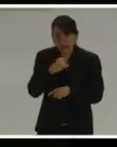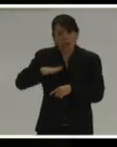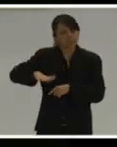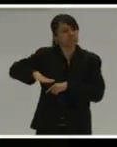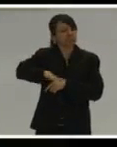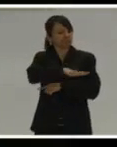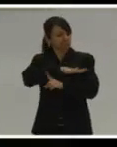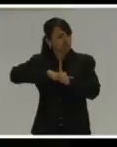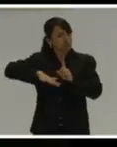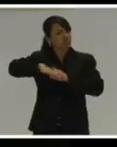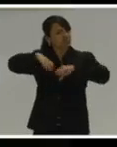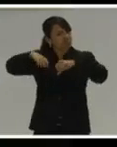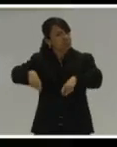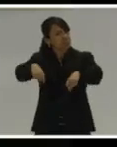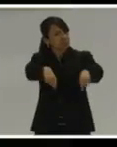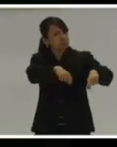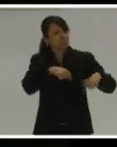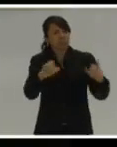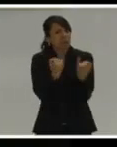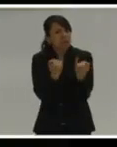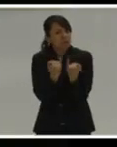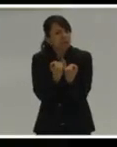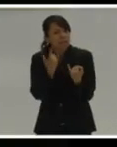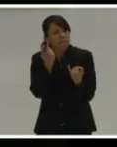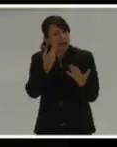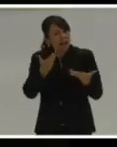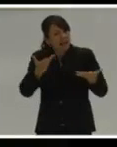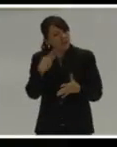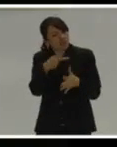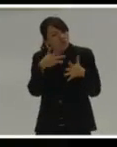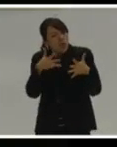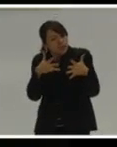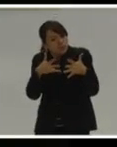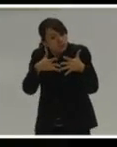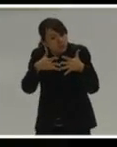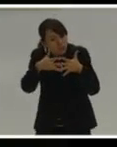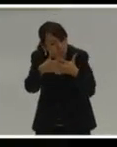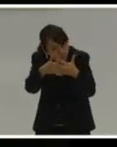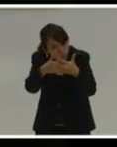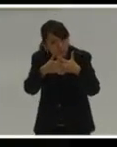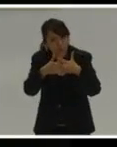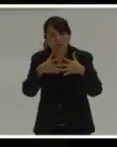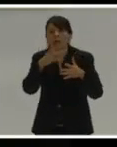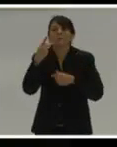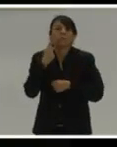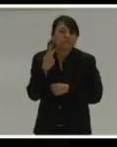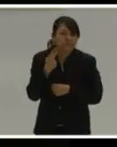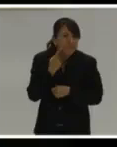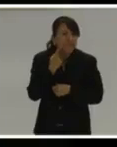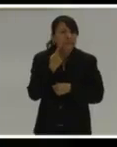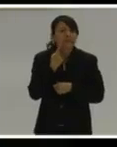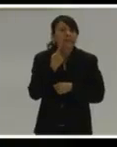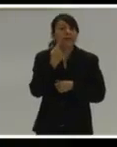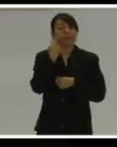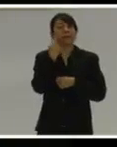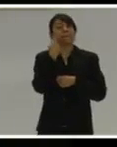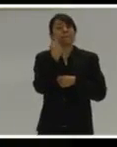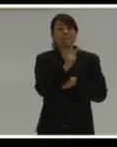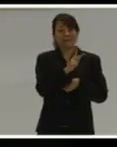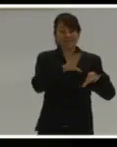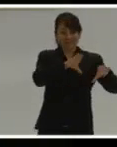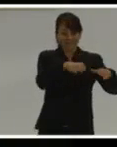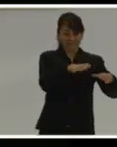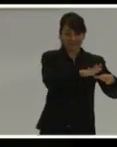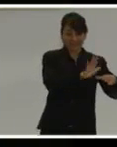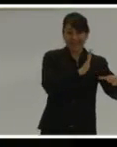jurídicas, que son parte de lo que está mandatado en la Constitución Política del Estado. ¿Sí? No nos podemos